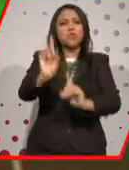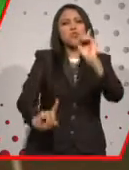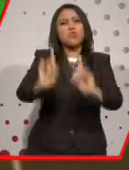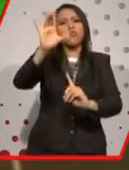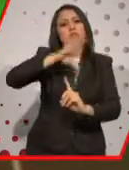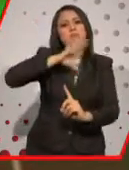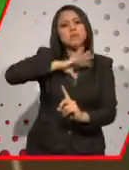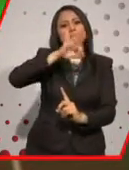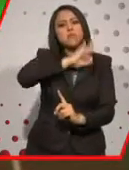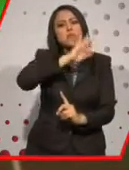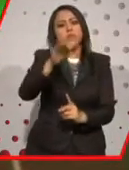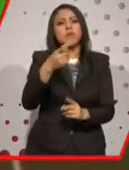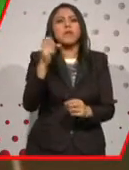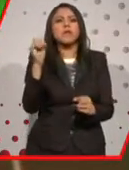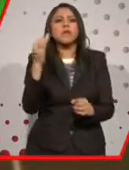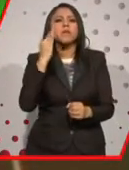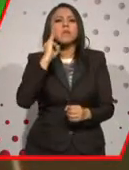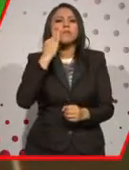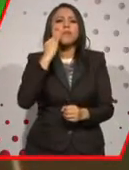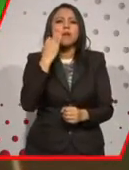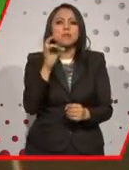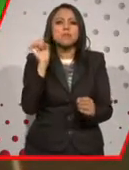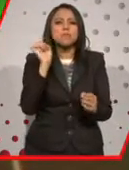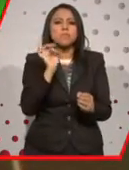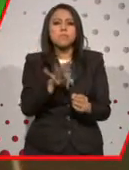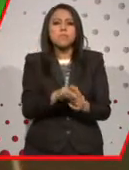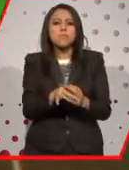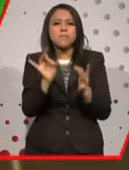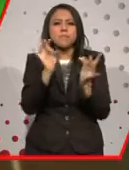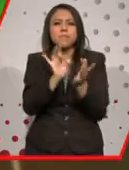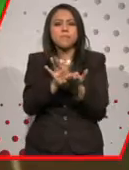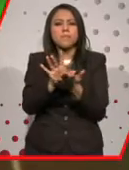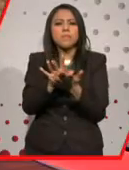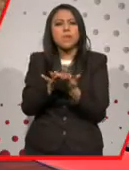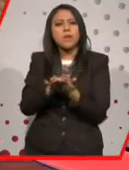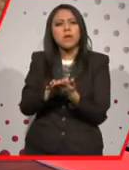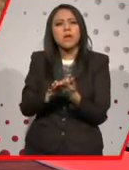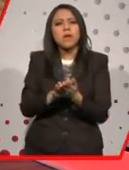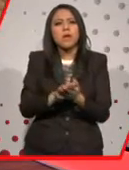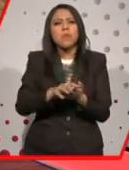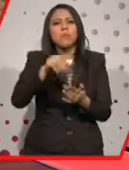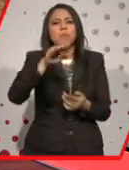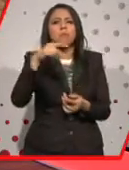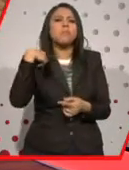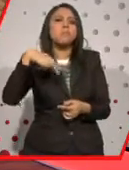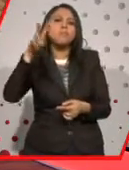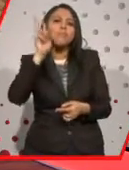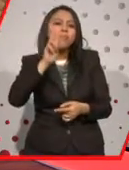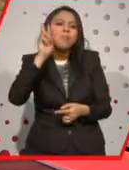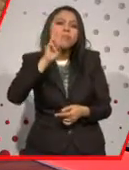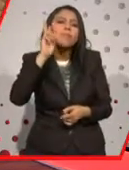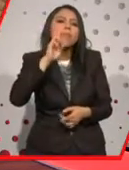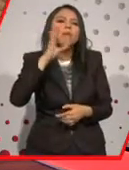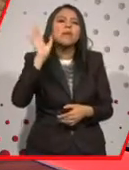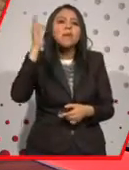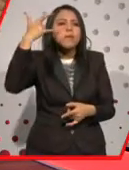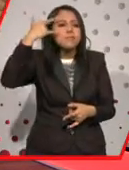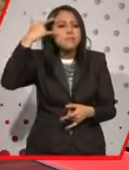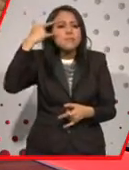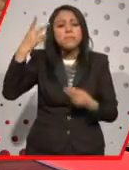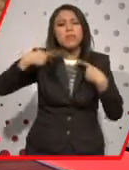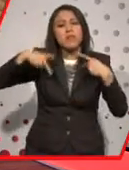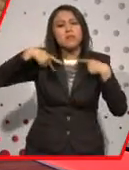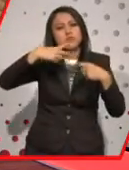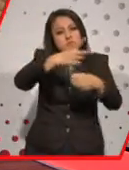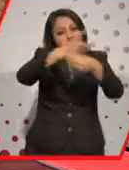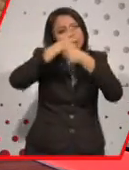página, que es muestracampeche.com. Ahí viene muestracampeche.com. Sí. Mapa, funciones, artistas invitados, etcétera, etcétera,